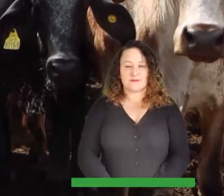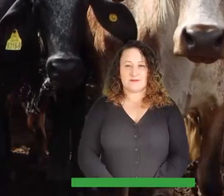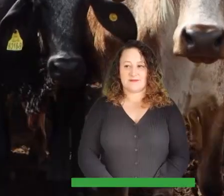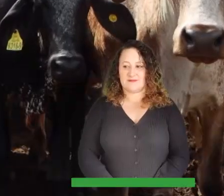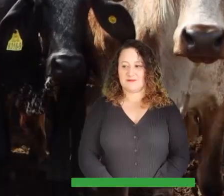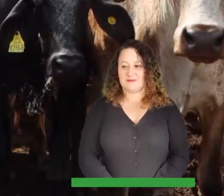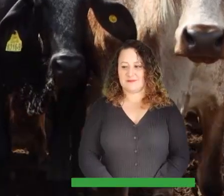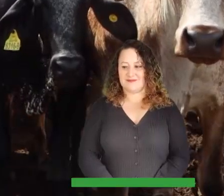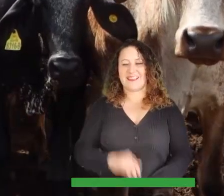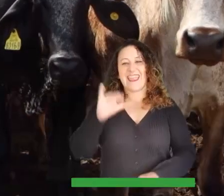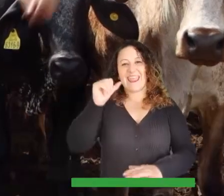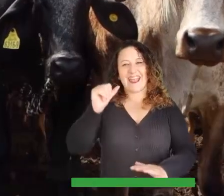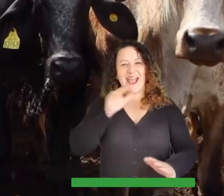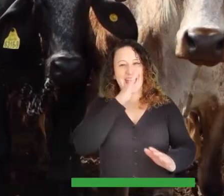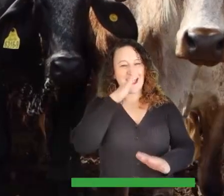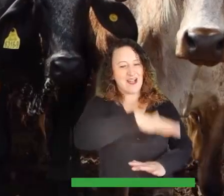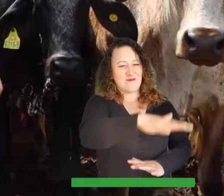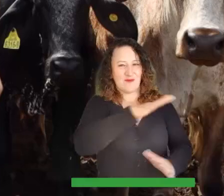ICA más cerca del campo.